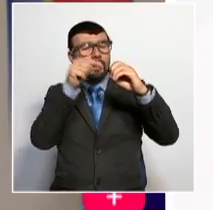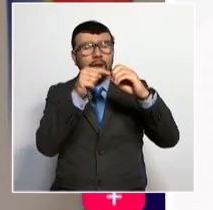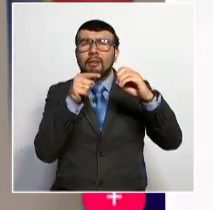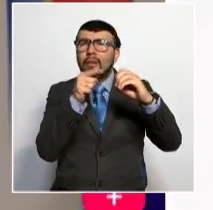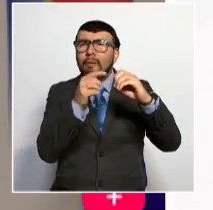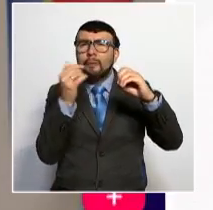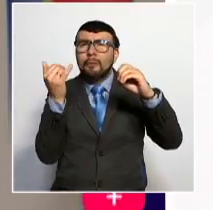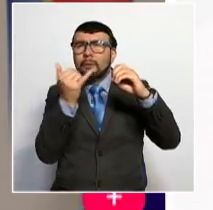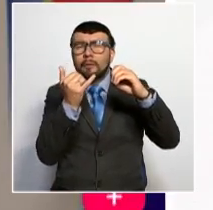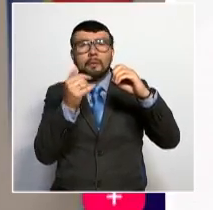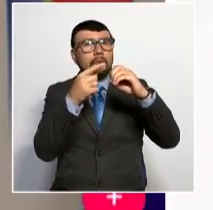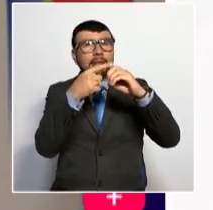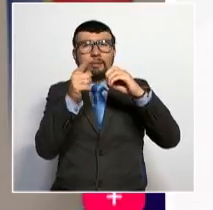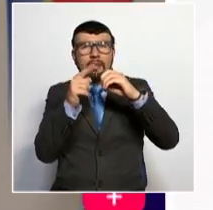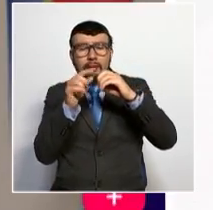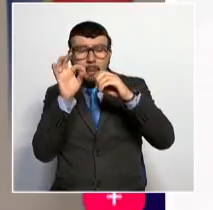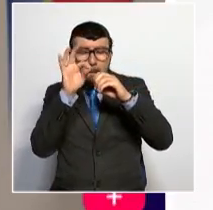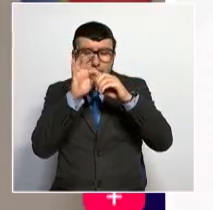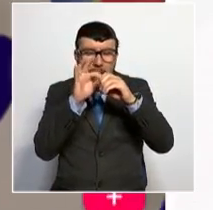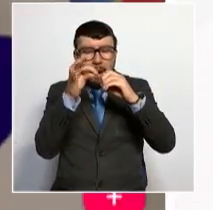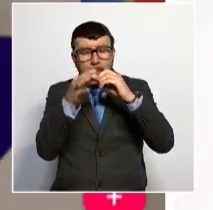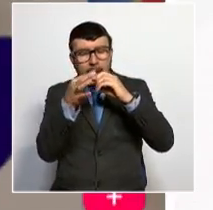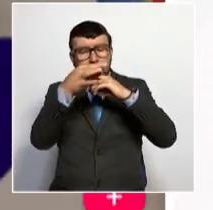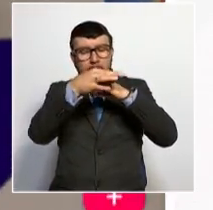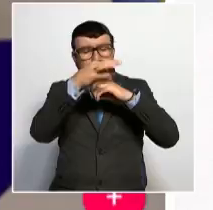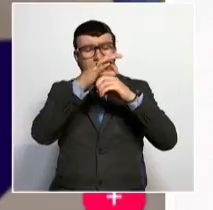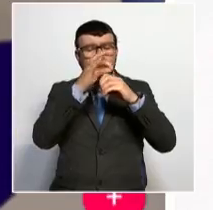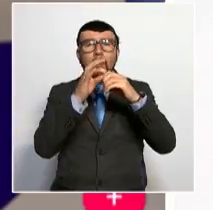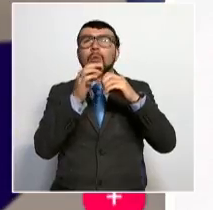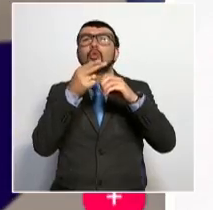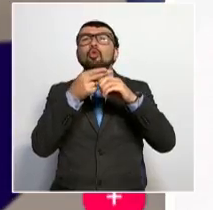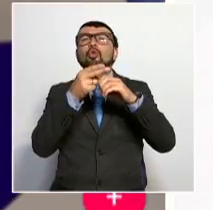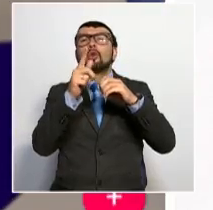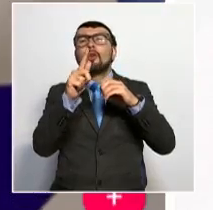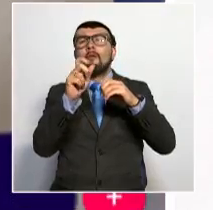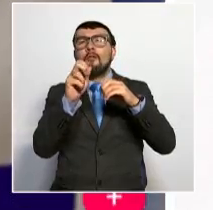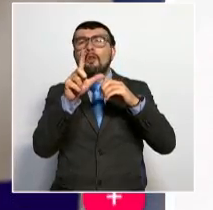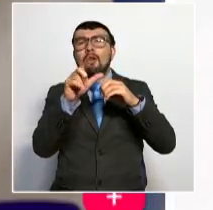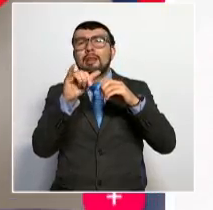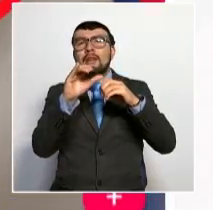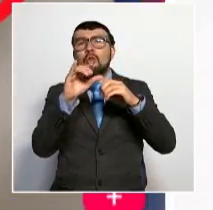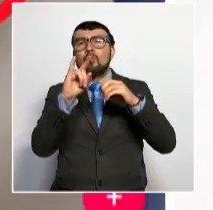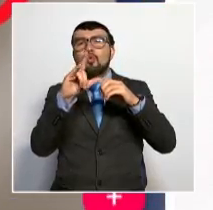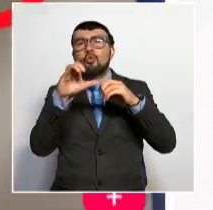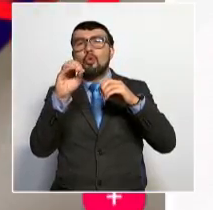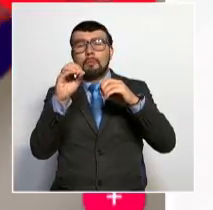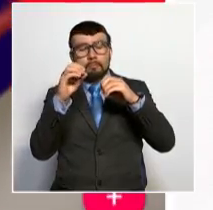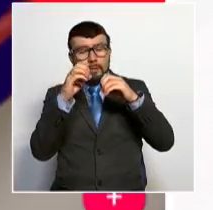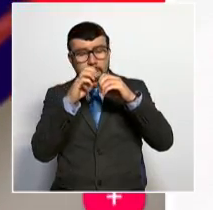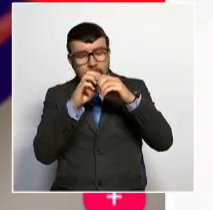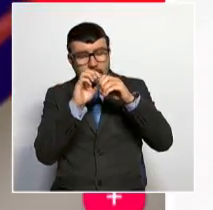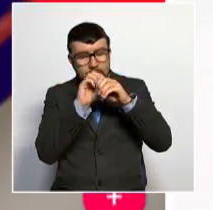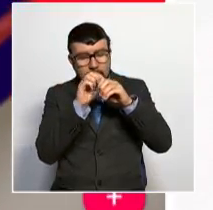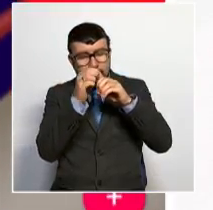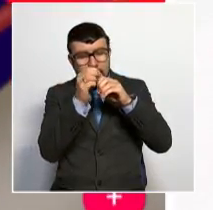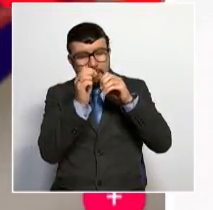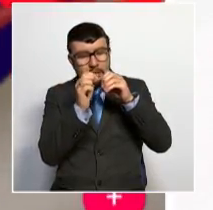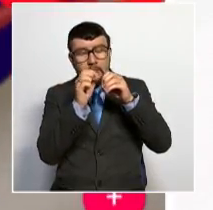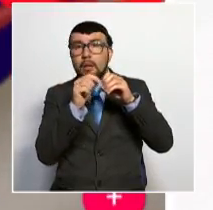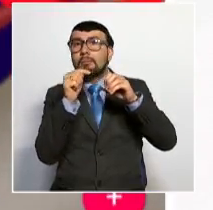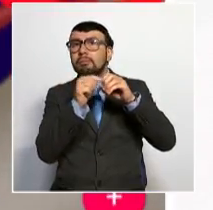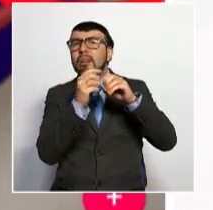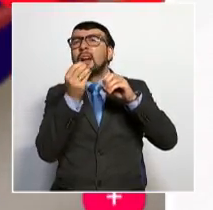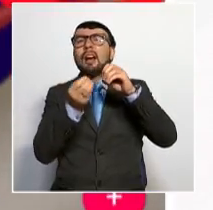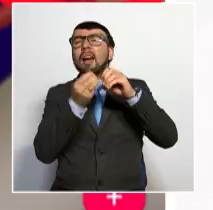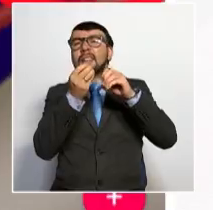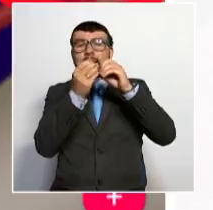realmente diferentes folículos que están en diferentes fases. Los folículos son las estructuras que van a dar